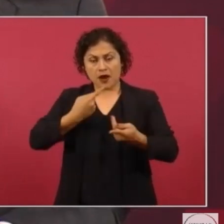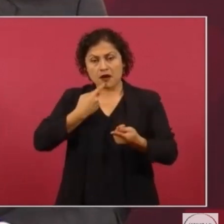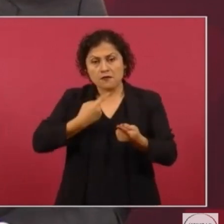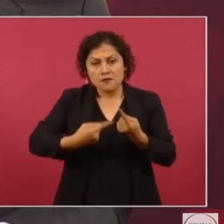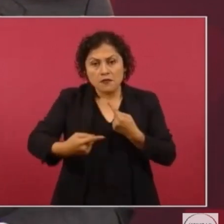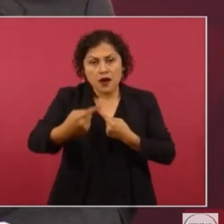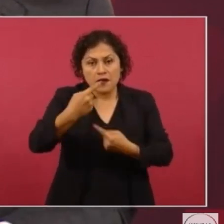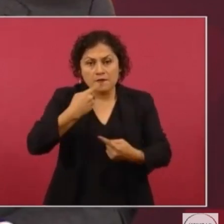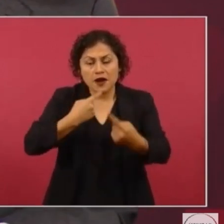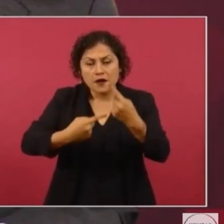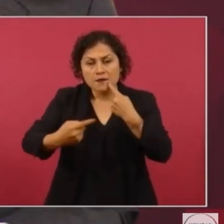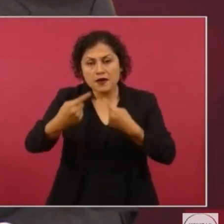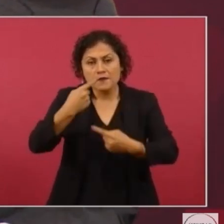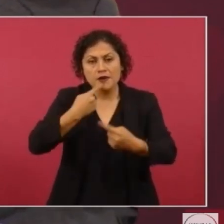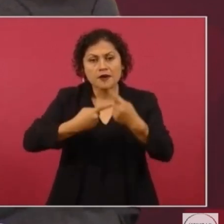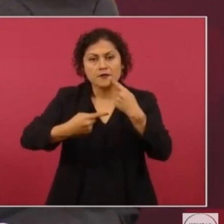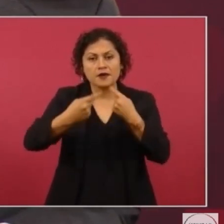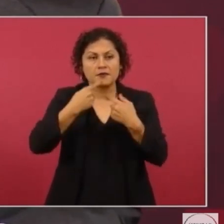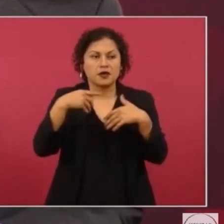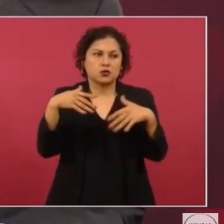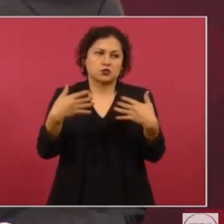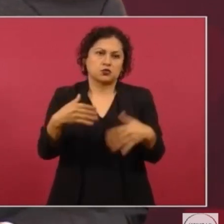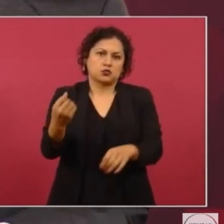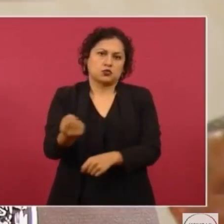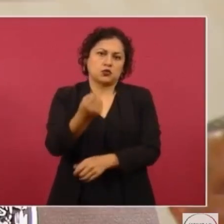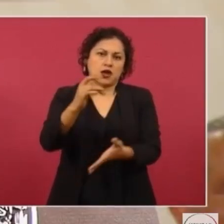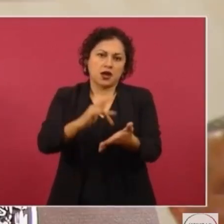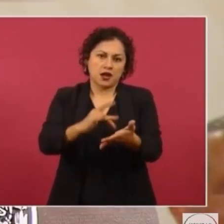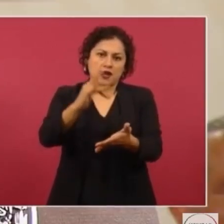además porque la gente